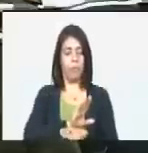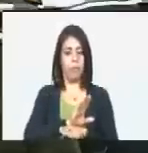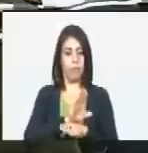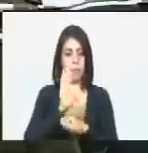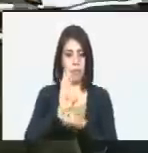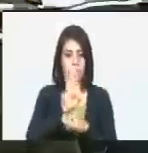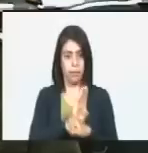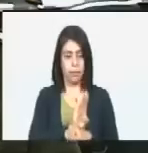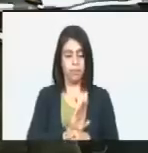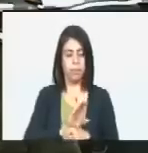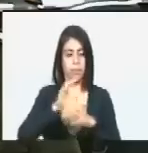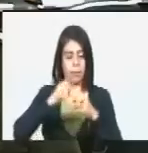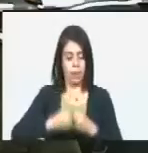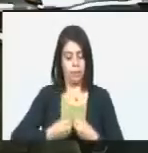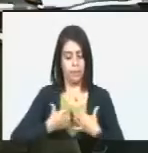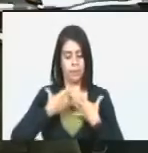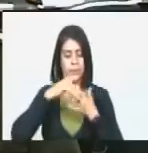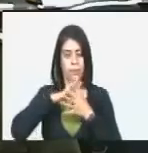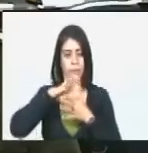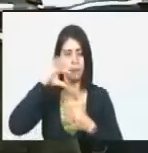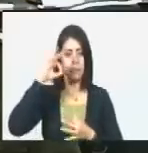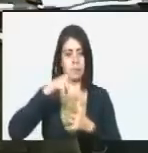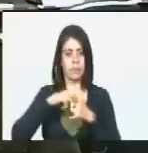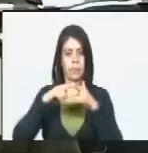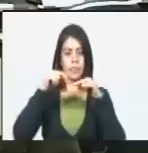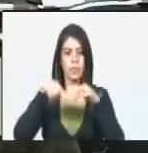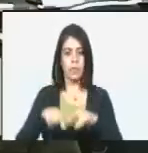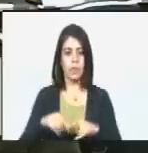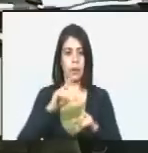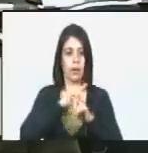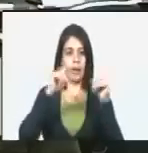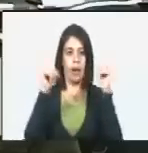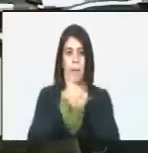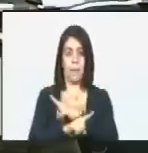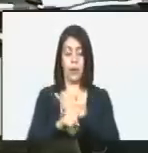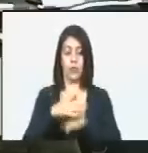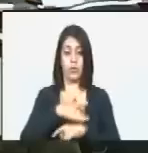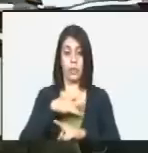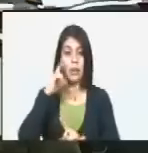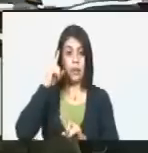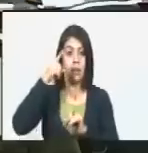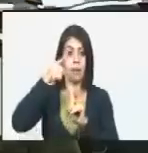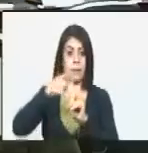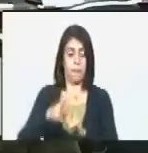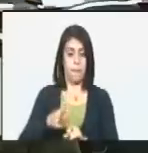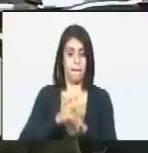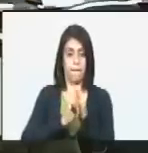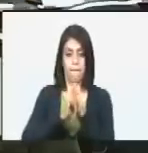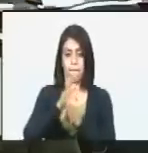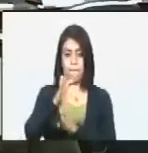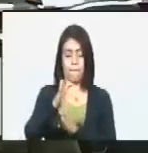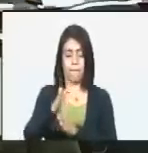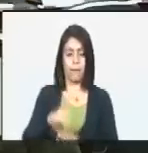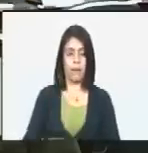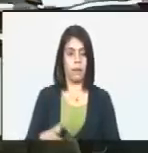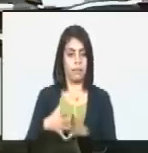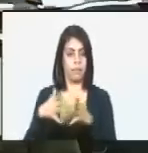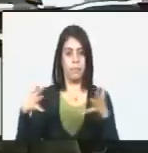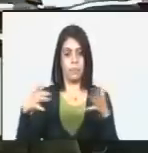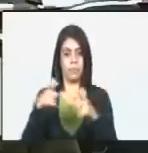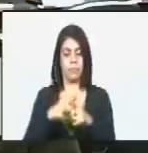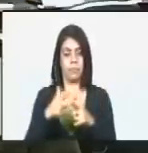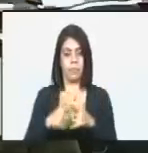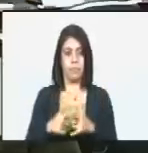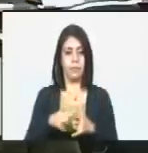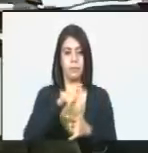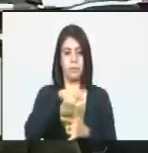espiritualidad y de cambiar el sentido, la dirección y la magnitud de los vectores de